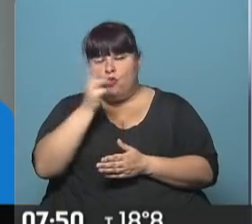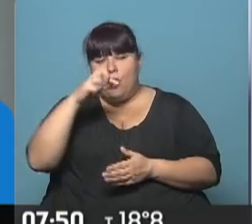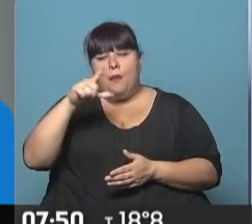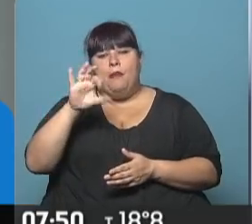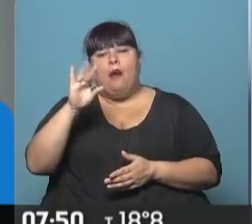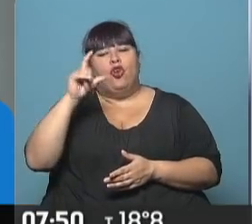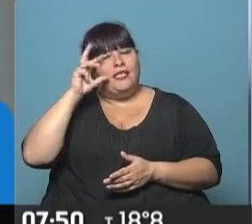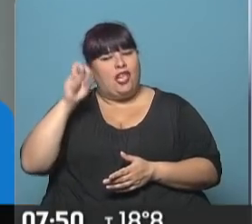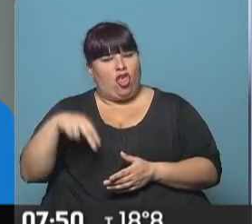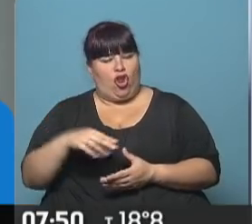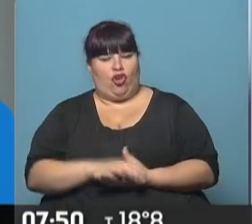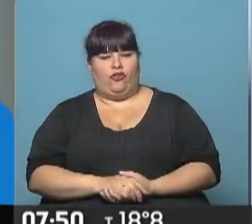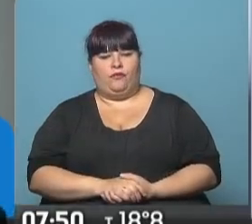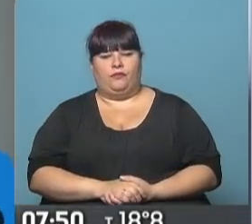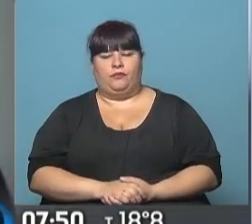pablo cedrón